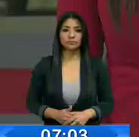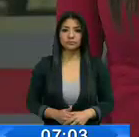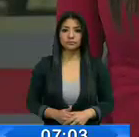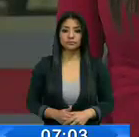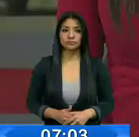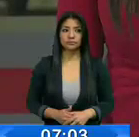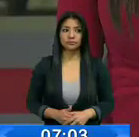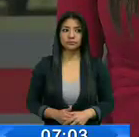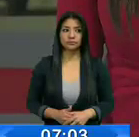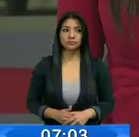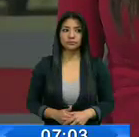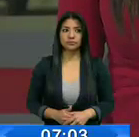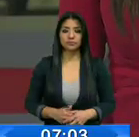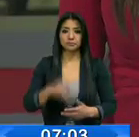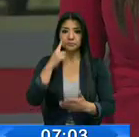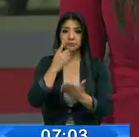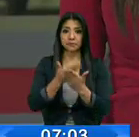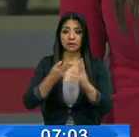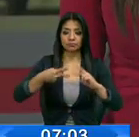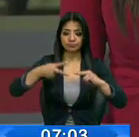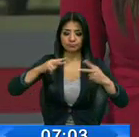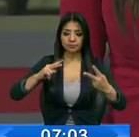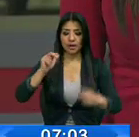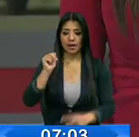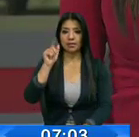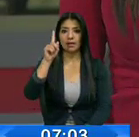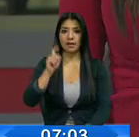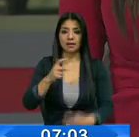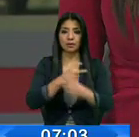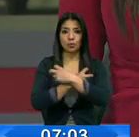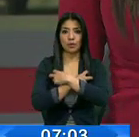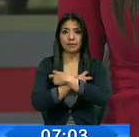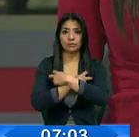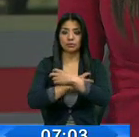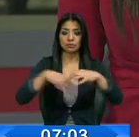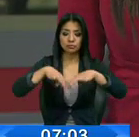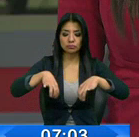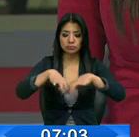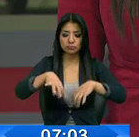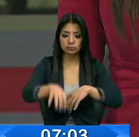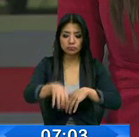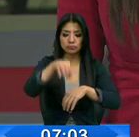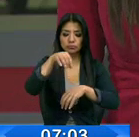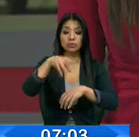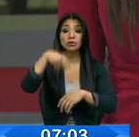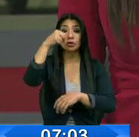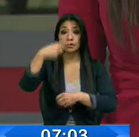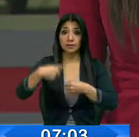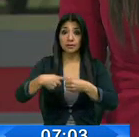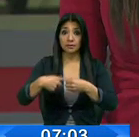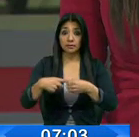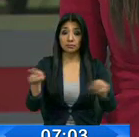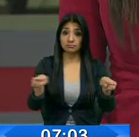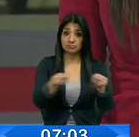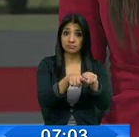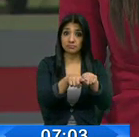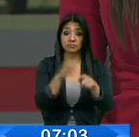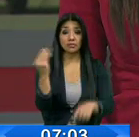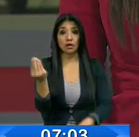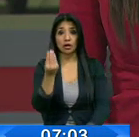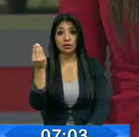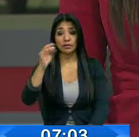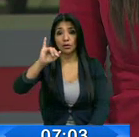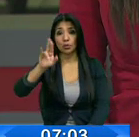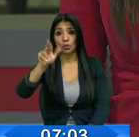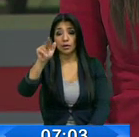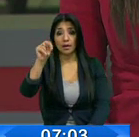y la prueba de adn practicada los restos óseos hallados en una quebrada en el norte quito no corresponderían a la joven jugar a